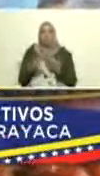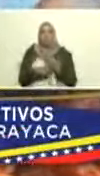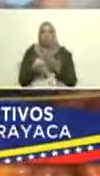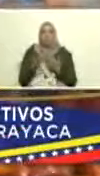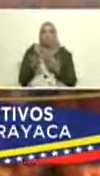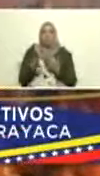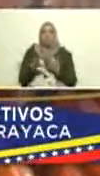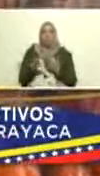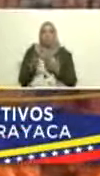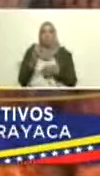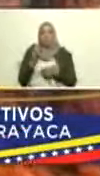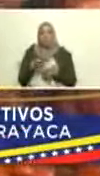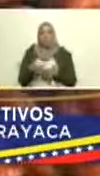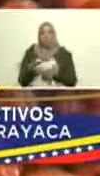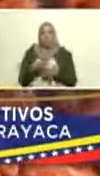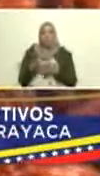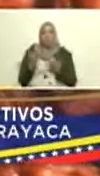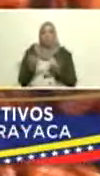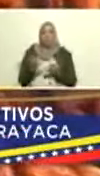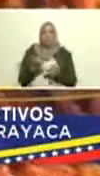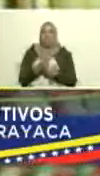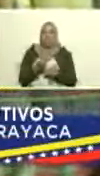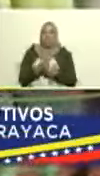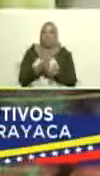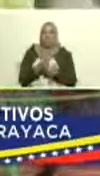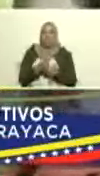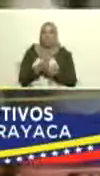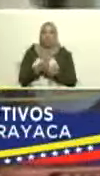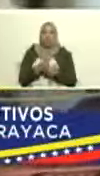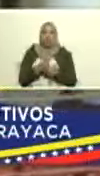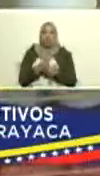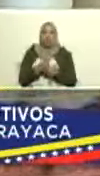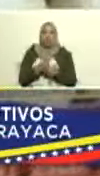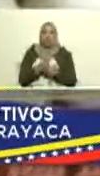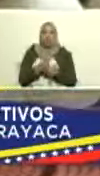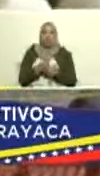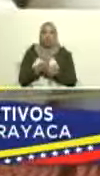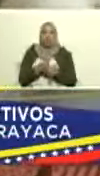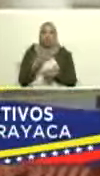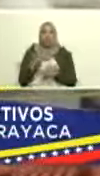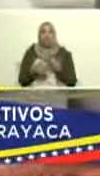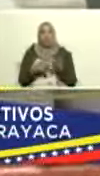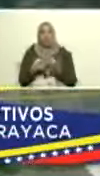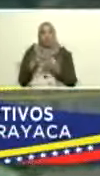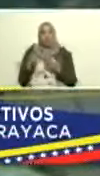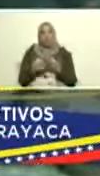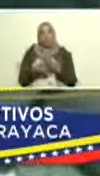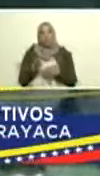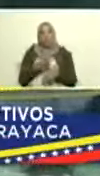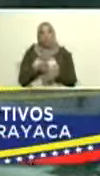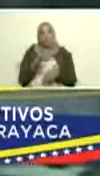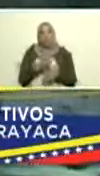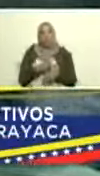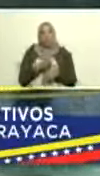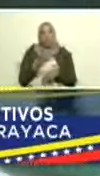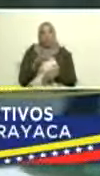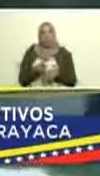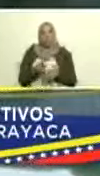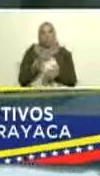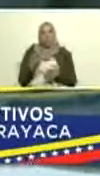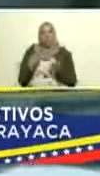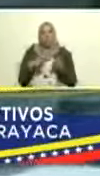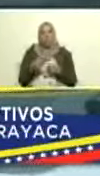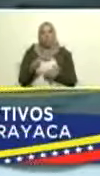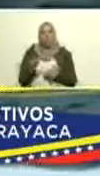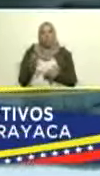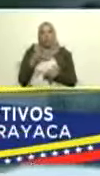compras públicas y así llevarlos a los programas sociales, como son también la Feria del